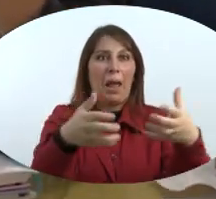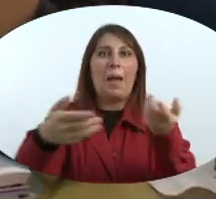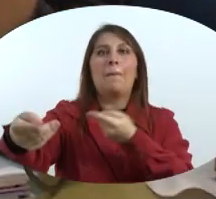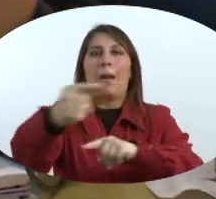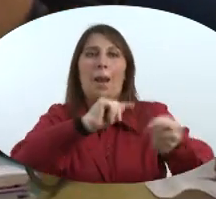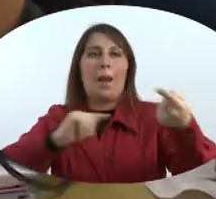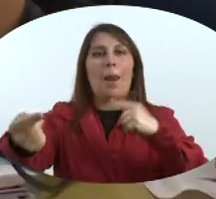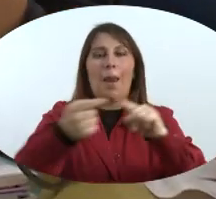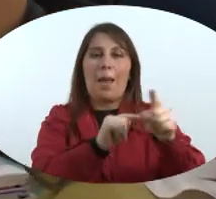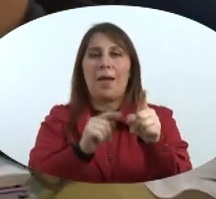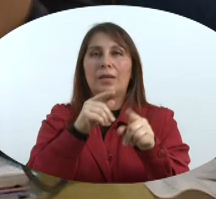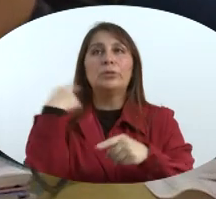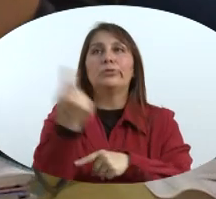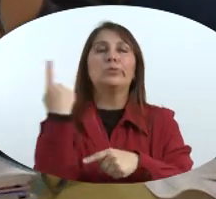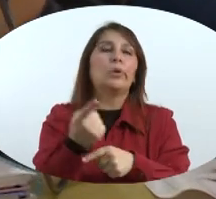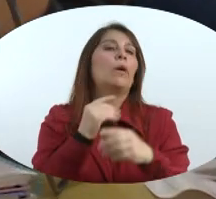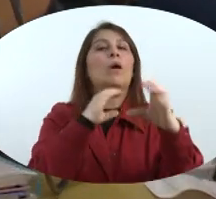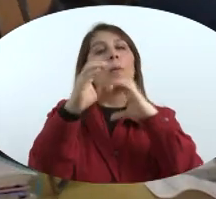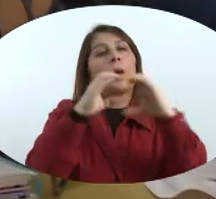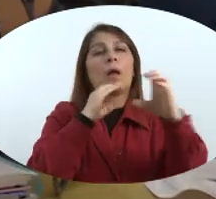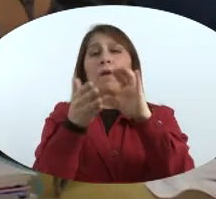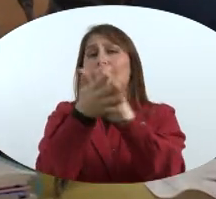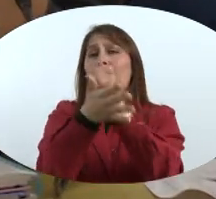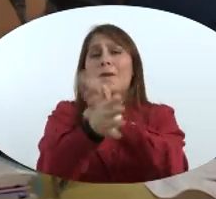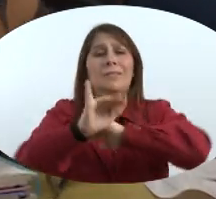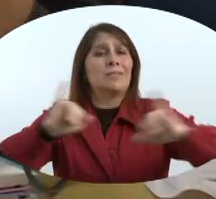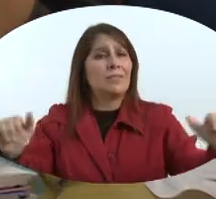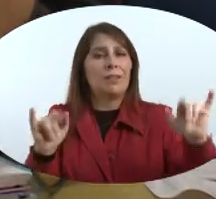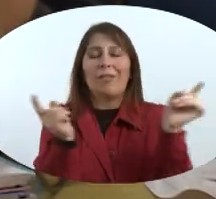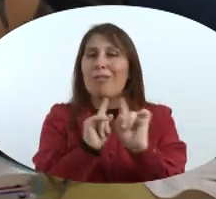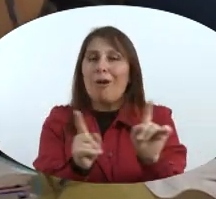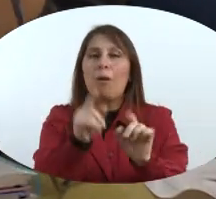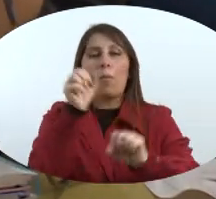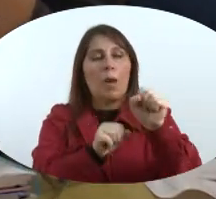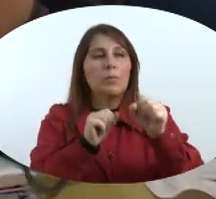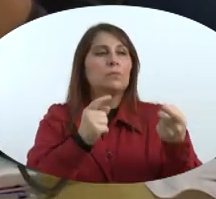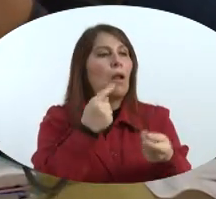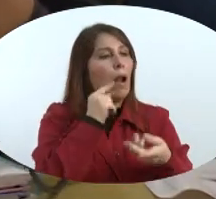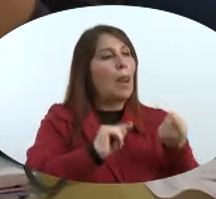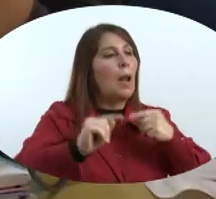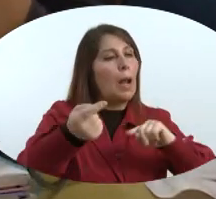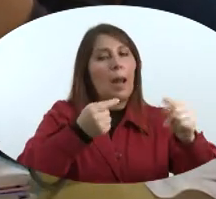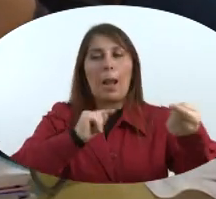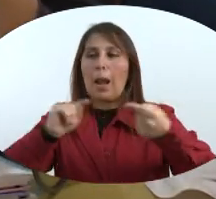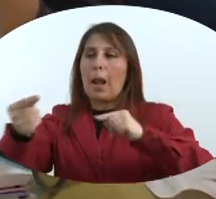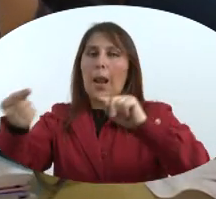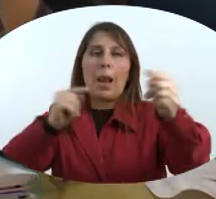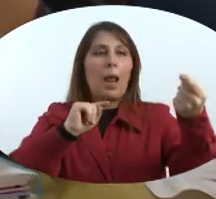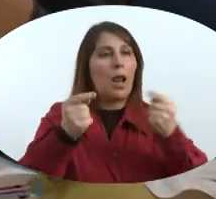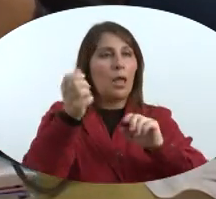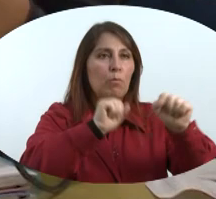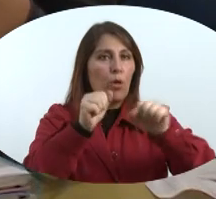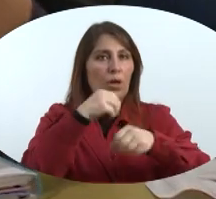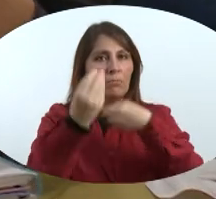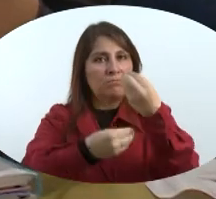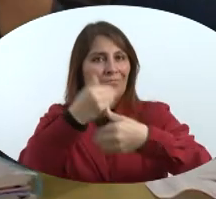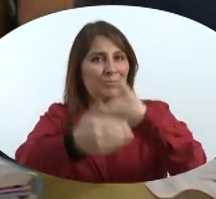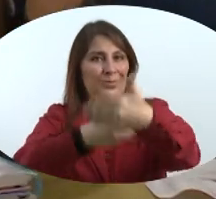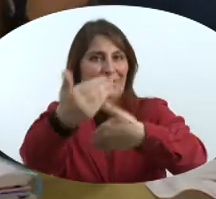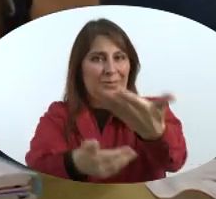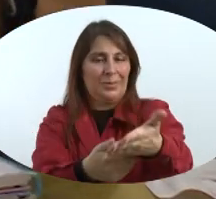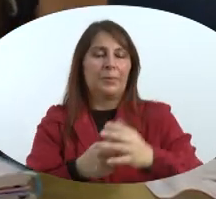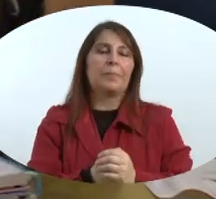y ser no solamente un canal de comunicación informativo sino también donde se puedan llevar las discusiones y asimismo pues tramitarlas